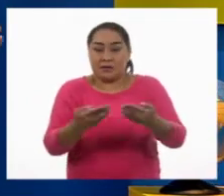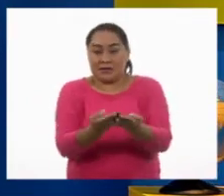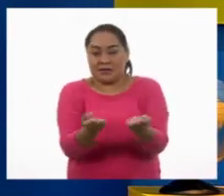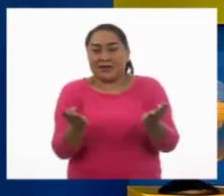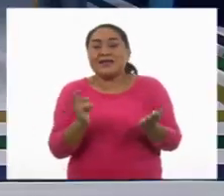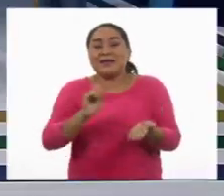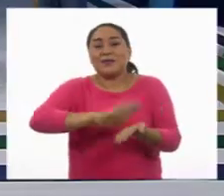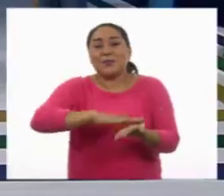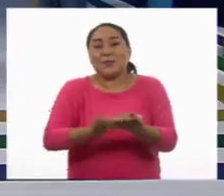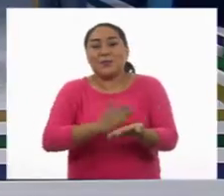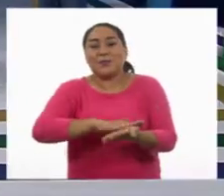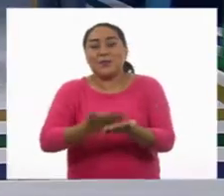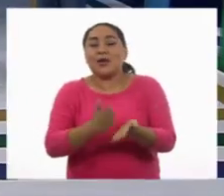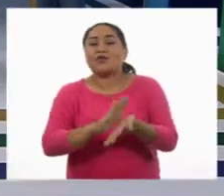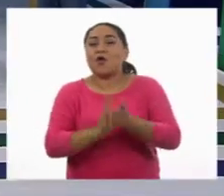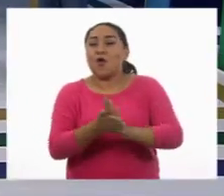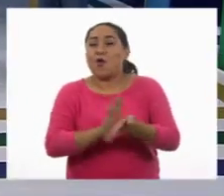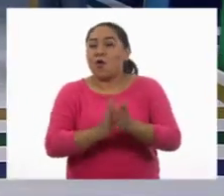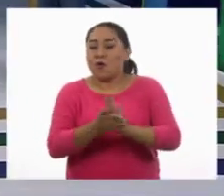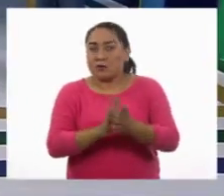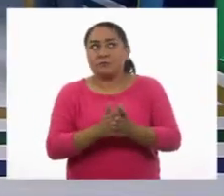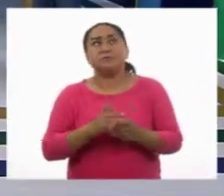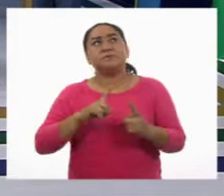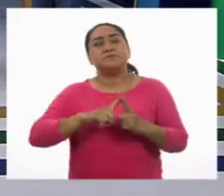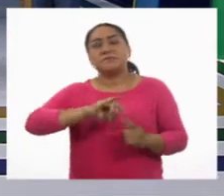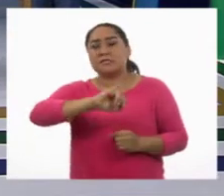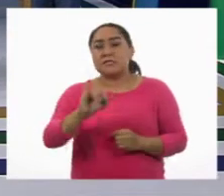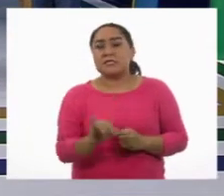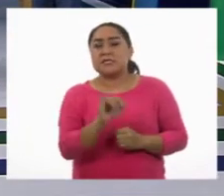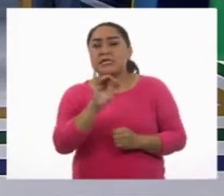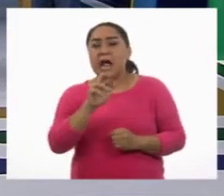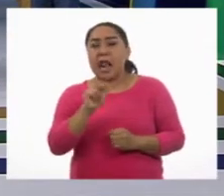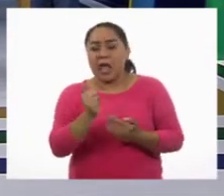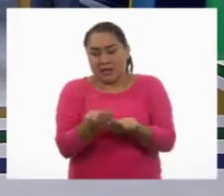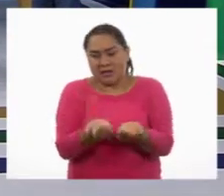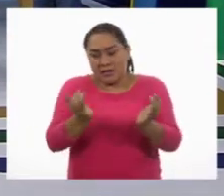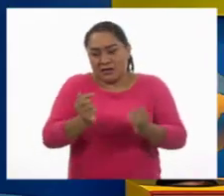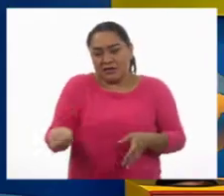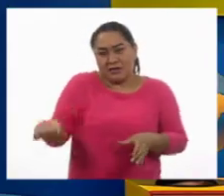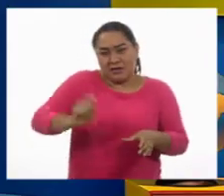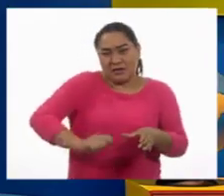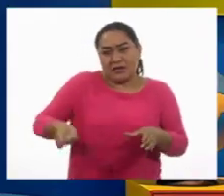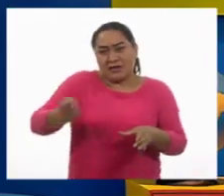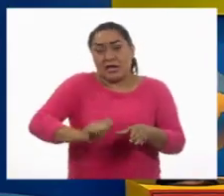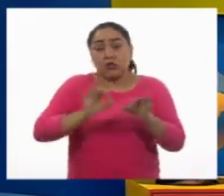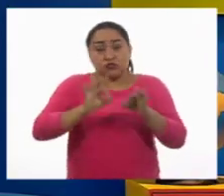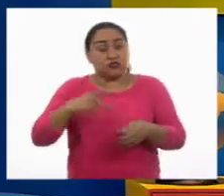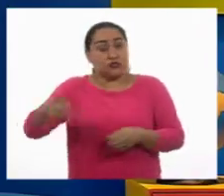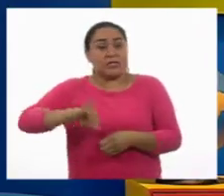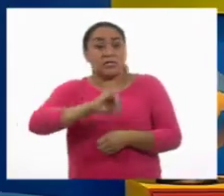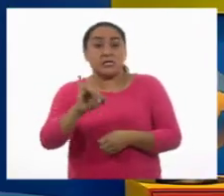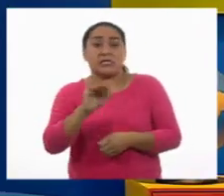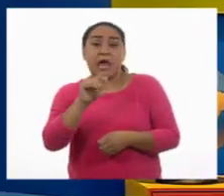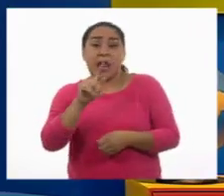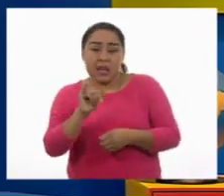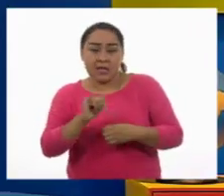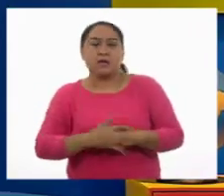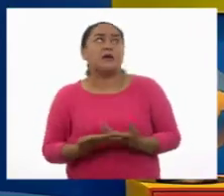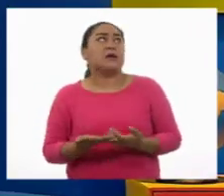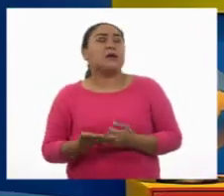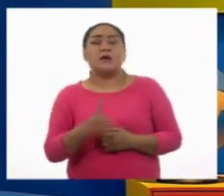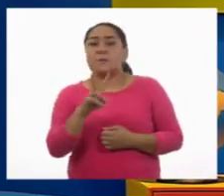cuecen las tortillas, y jícara, que viene de jicali, vaso, ¿no?